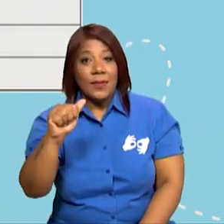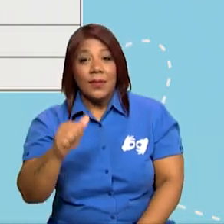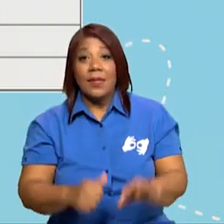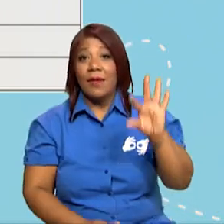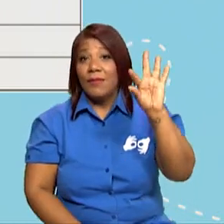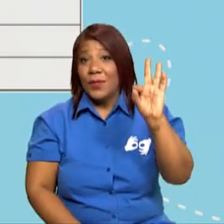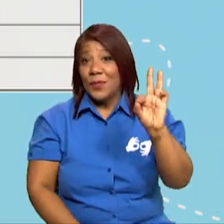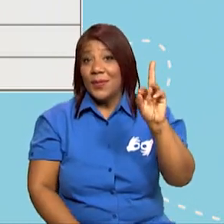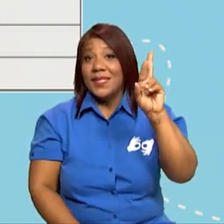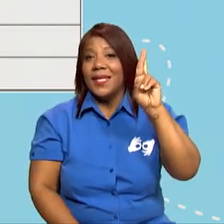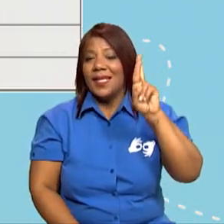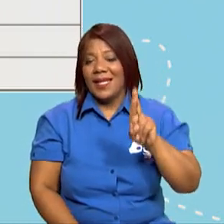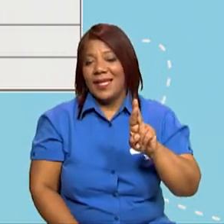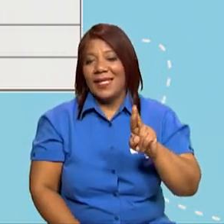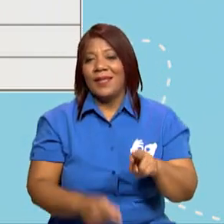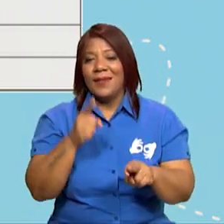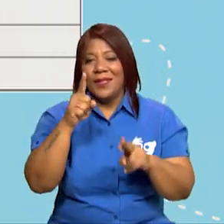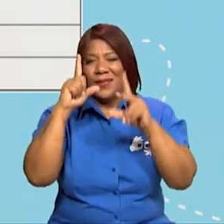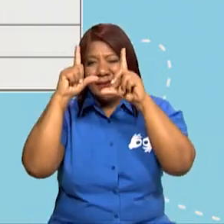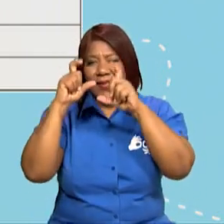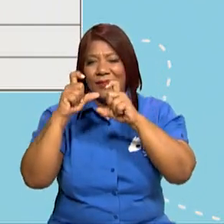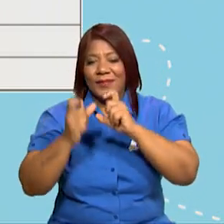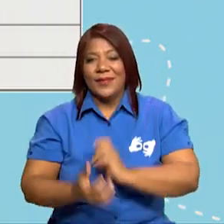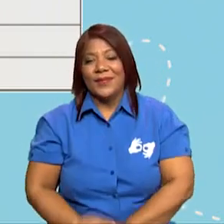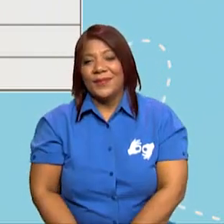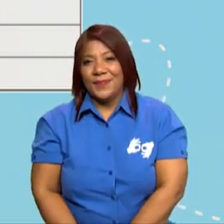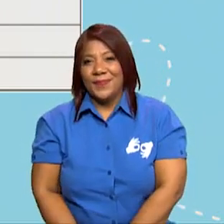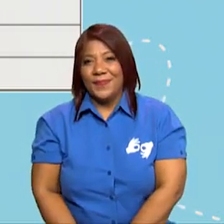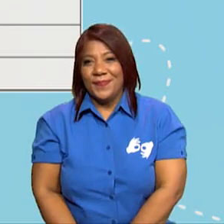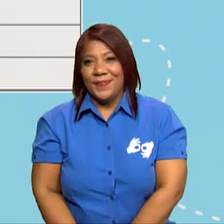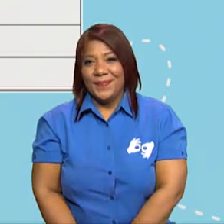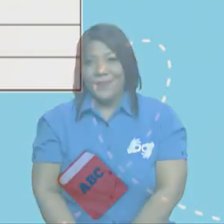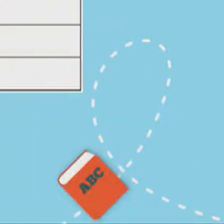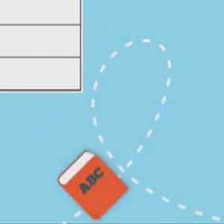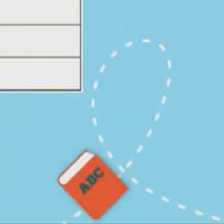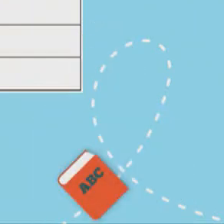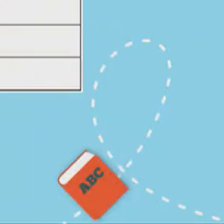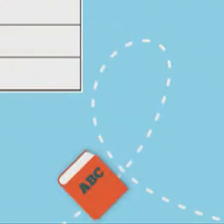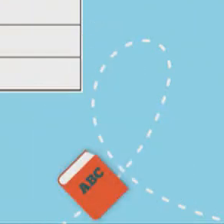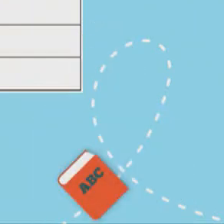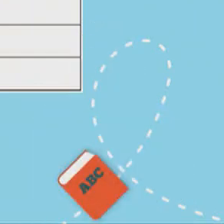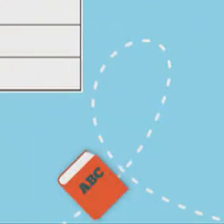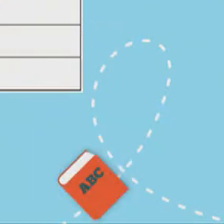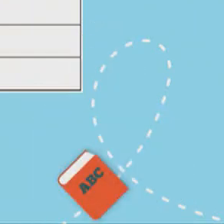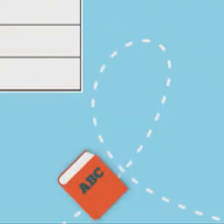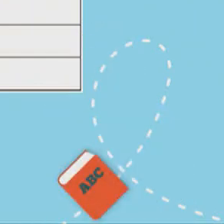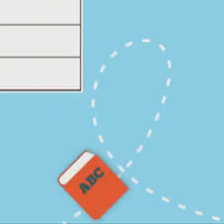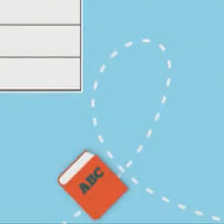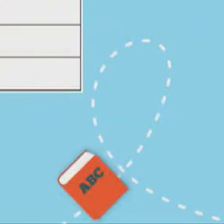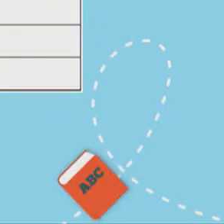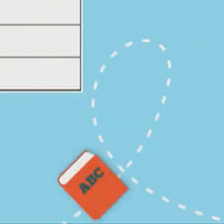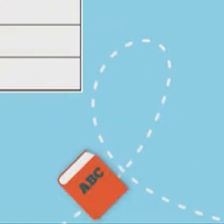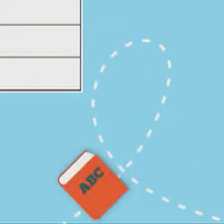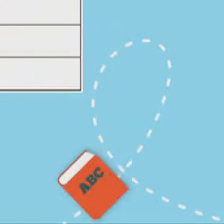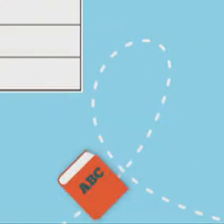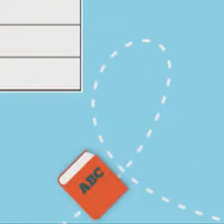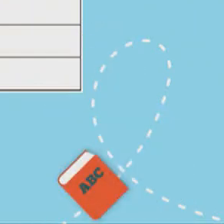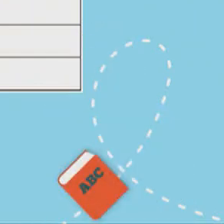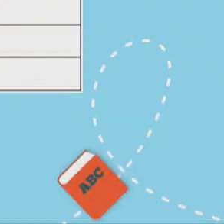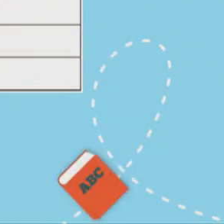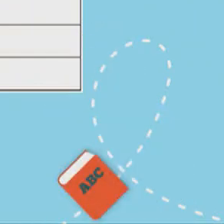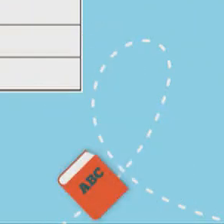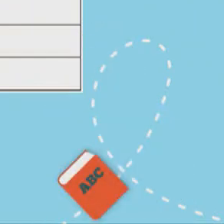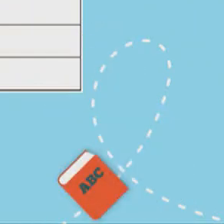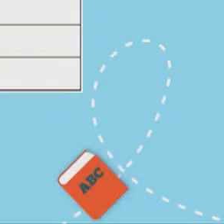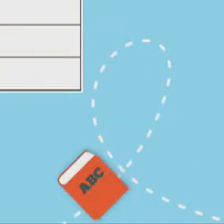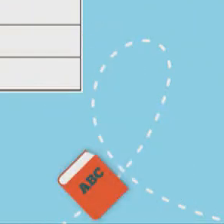de pantalla para que lo puedan tener también. Entonces, la gráfica, la tabla de frecuencias es